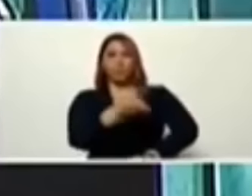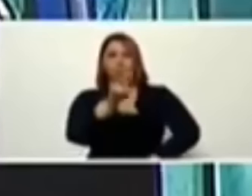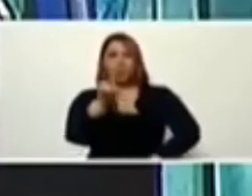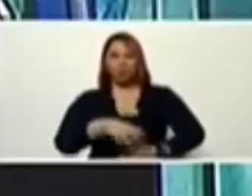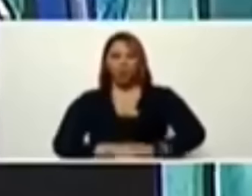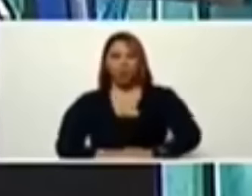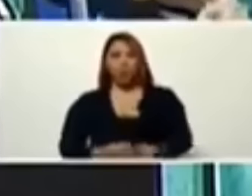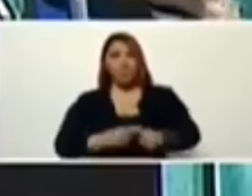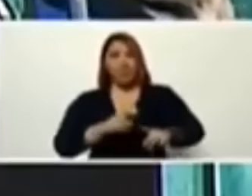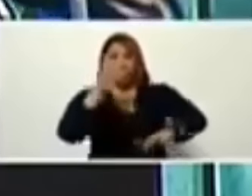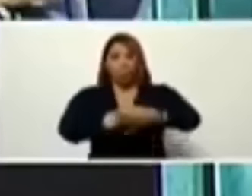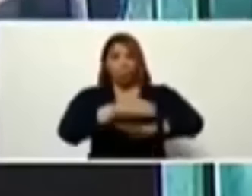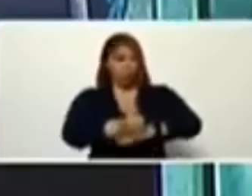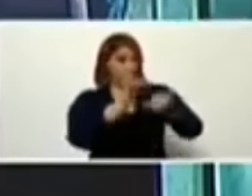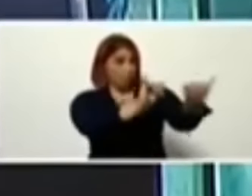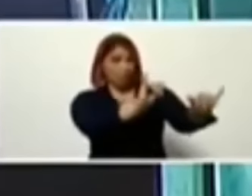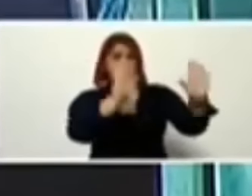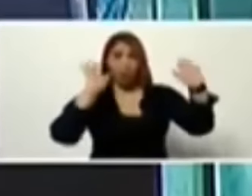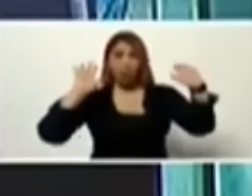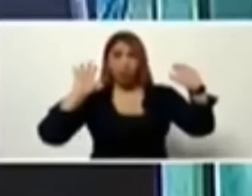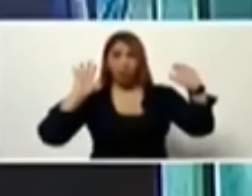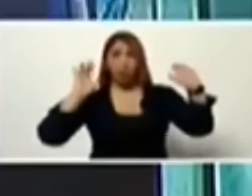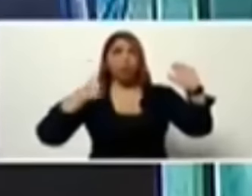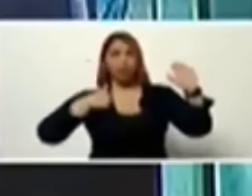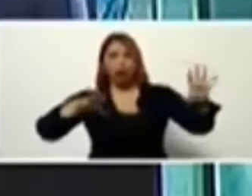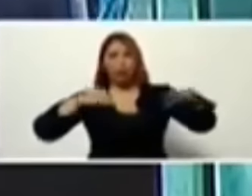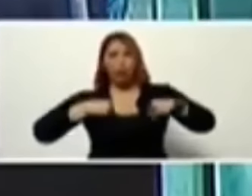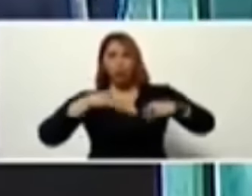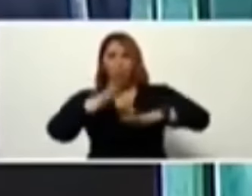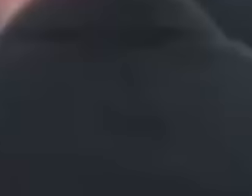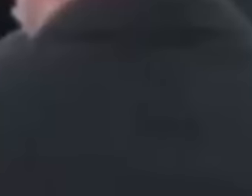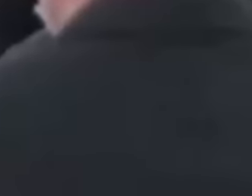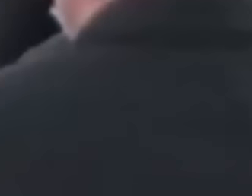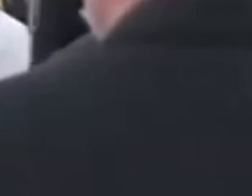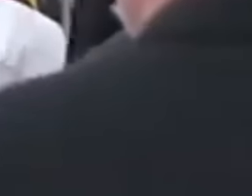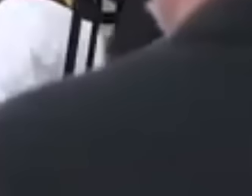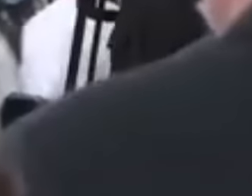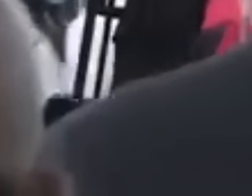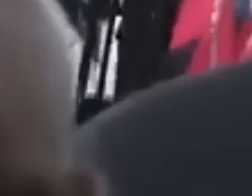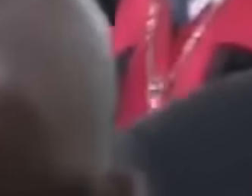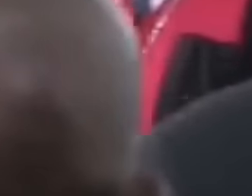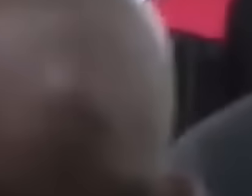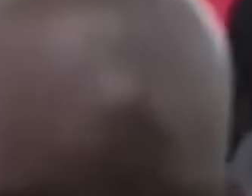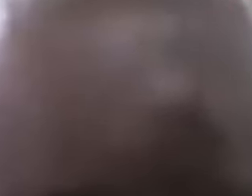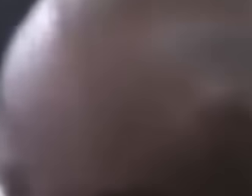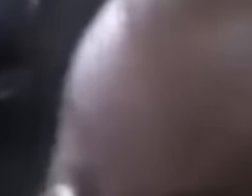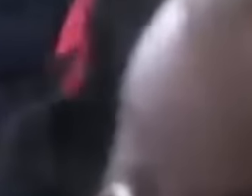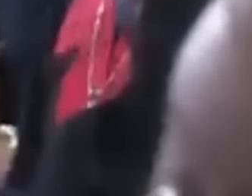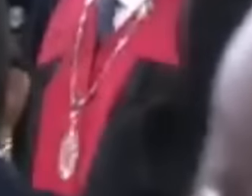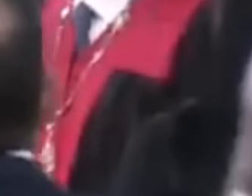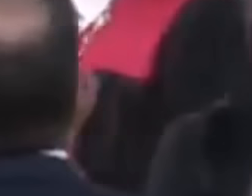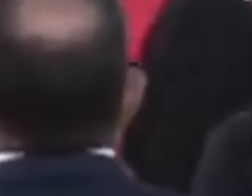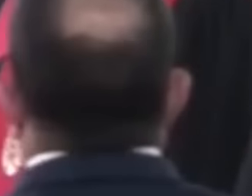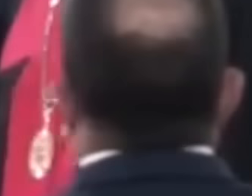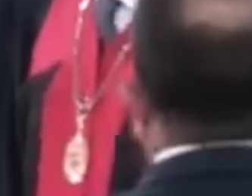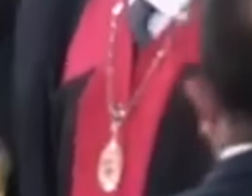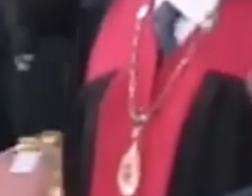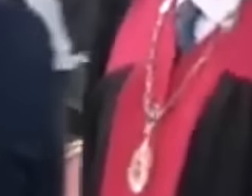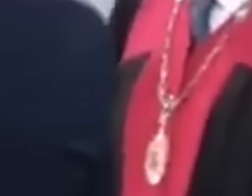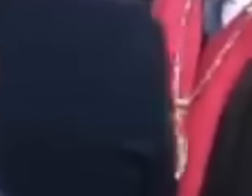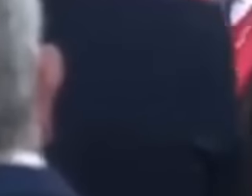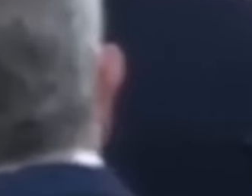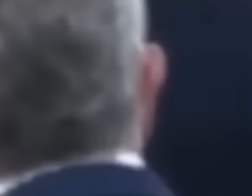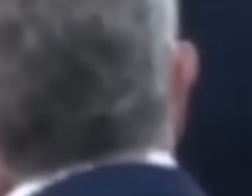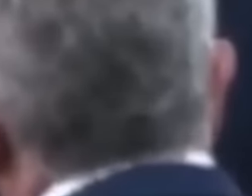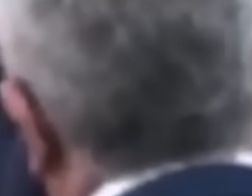Penal Internacional de funcionarios públicos responsables de cometer delitos de lesa humanidad Esta es una larga lista señores y la y